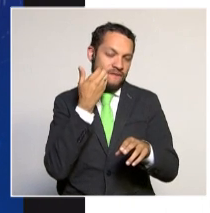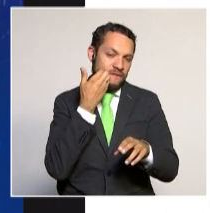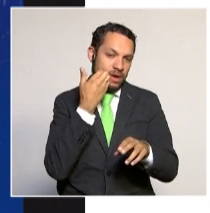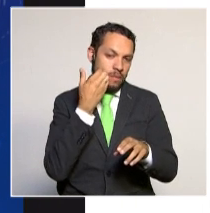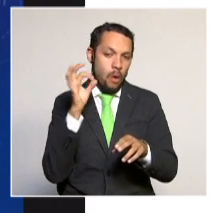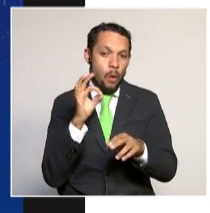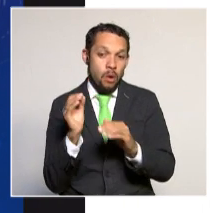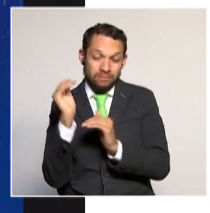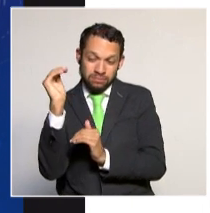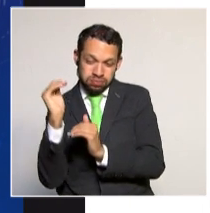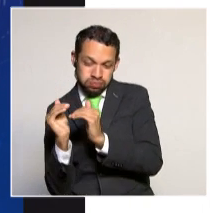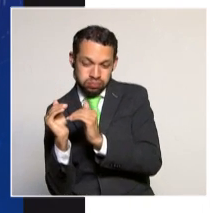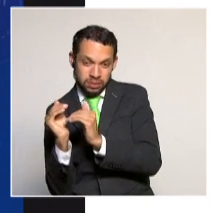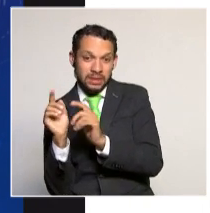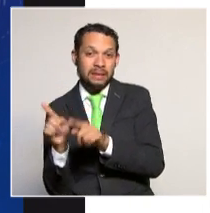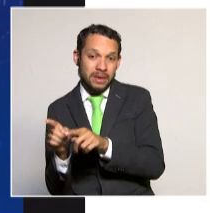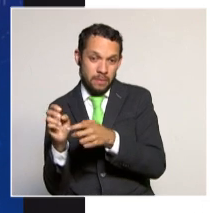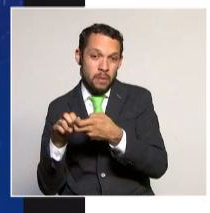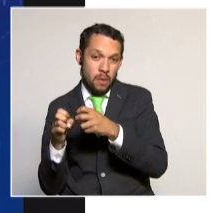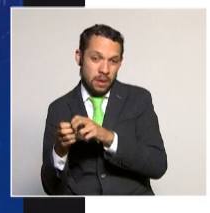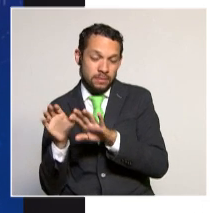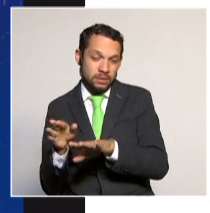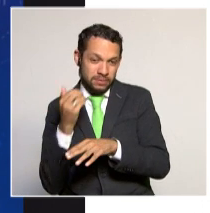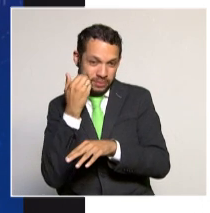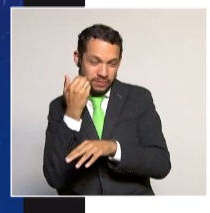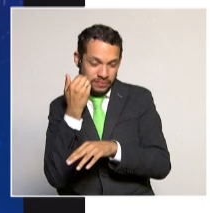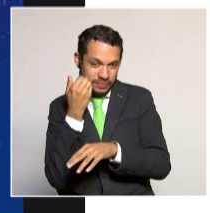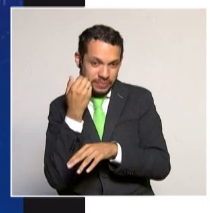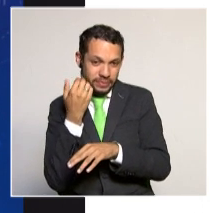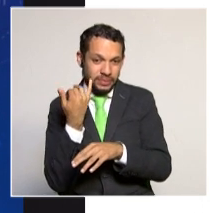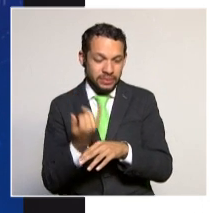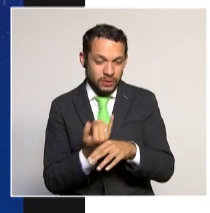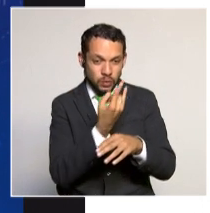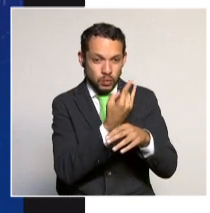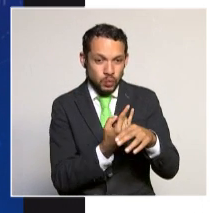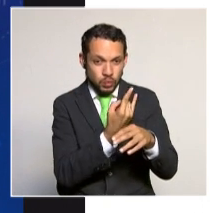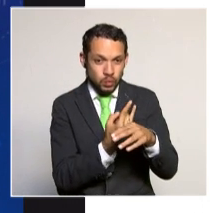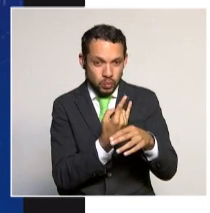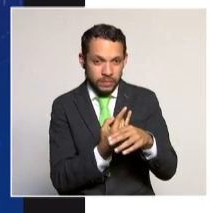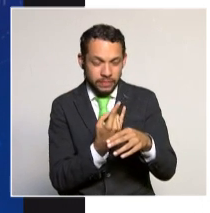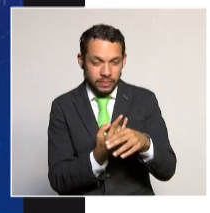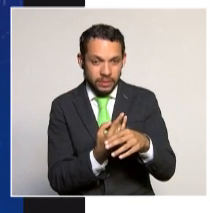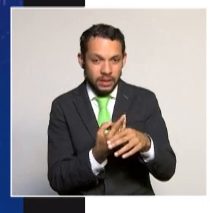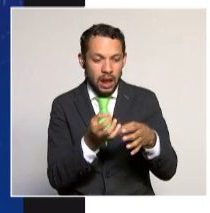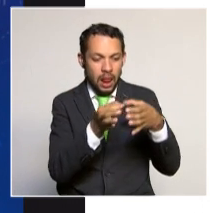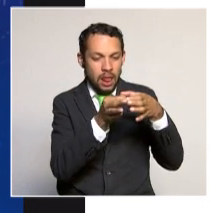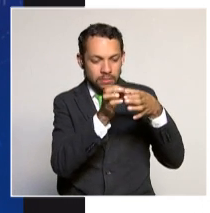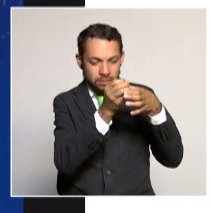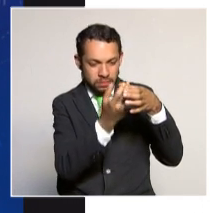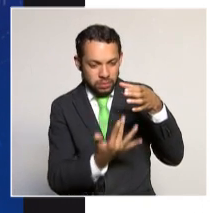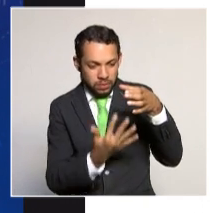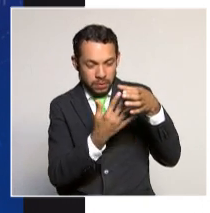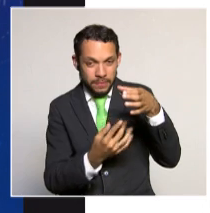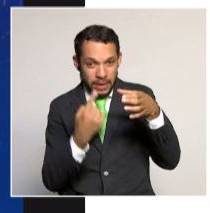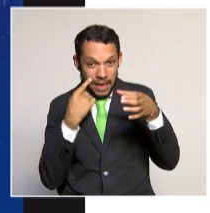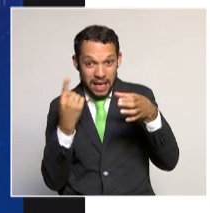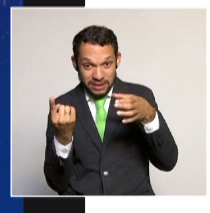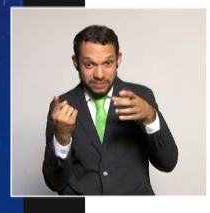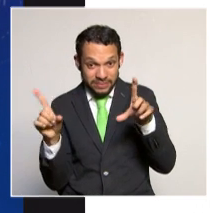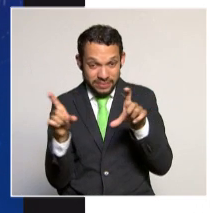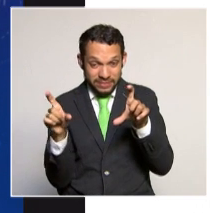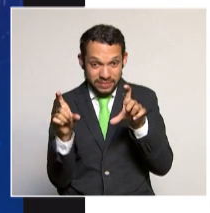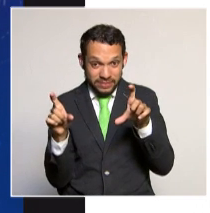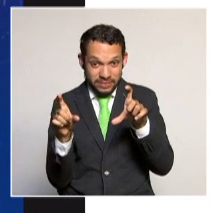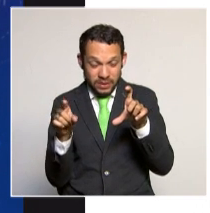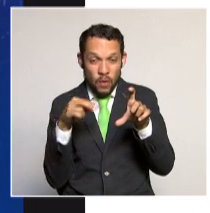se produce una gran cantidad de beta-amiloide, este beta-amiloide tiende a depositarse, como se ve aquí, lo voy a marcar